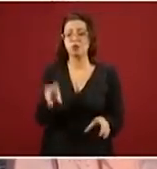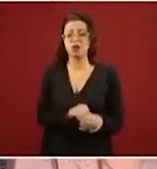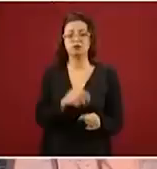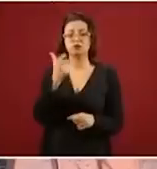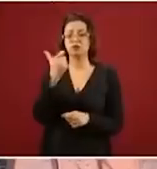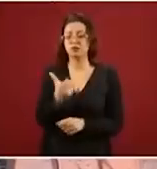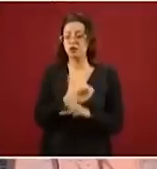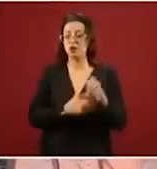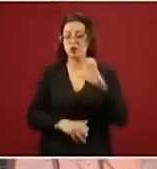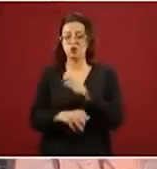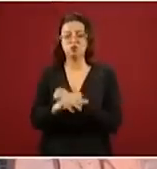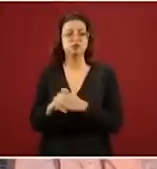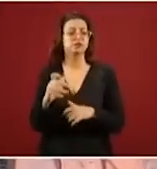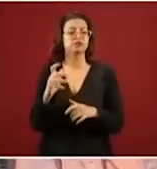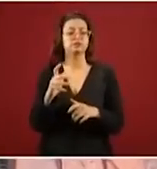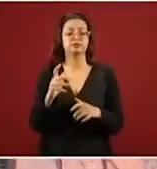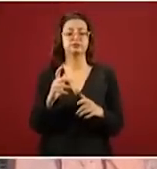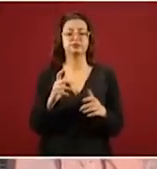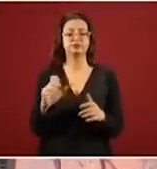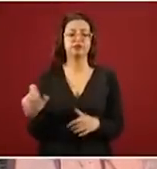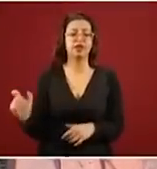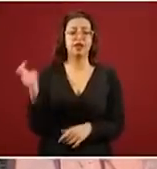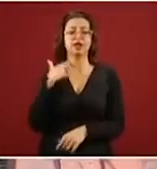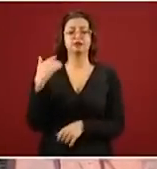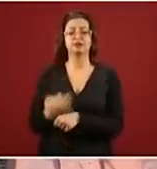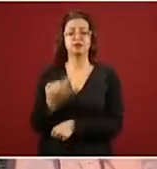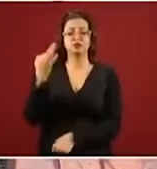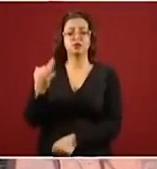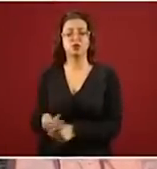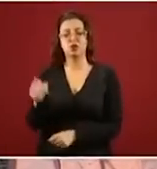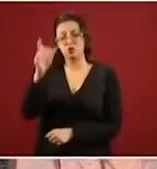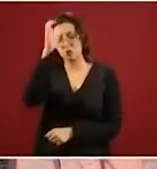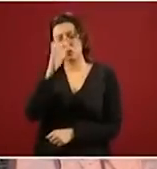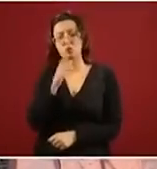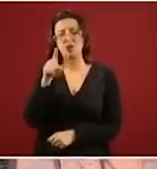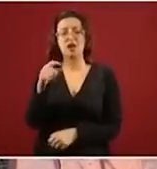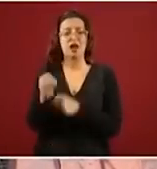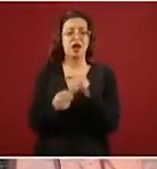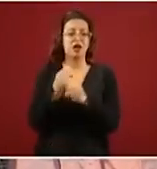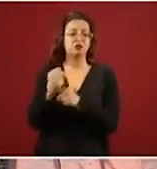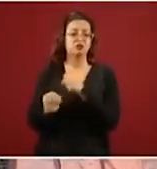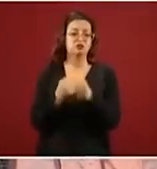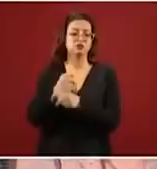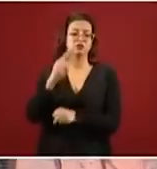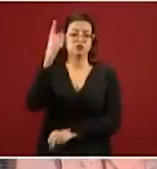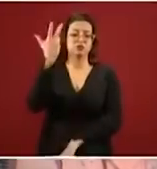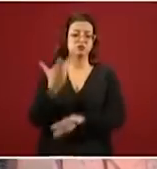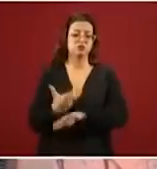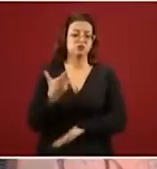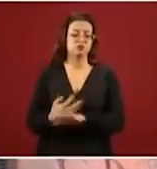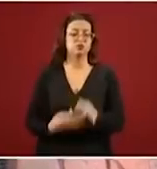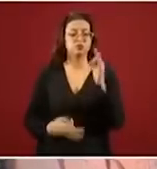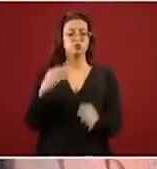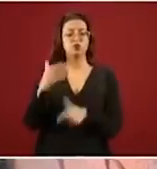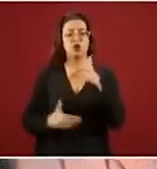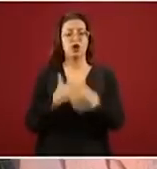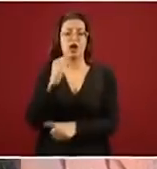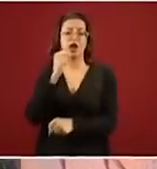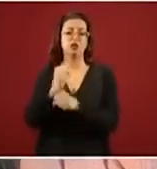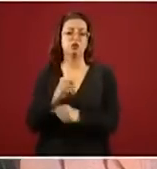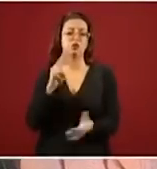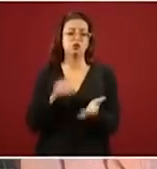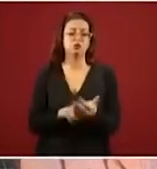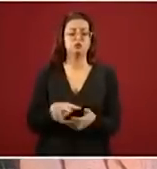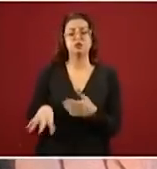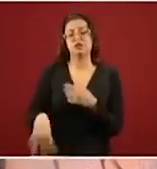en inmuebles para de este exterior ex tesorero de coahuila quien bueno pues lleva años del proceso en eeuu de hecho en 2014 él mismo se